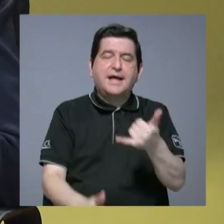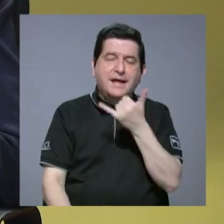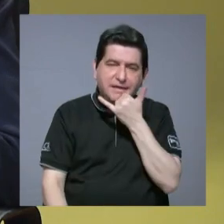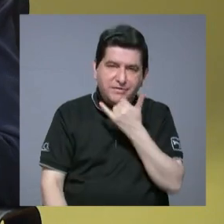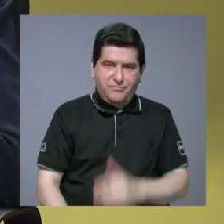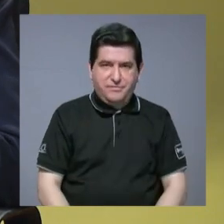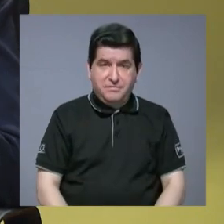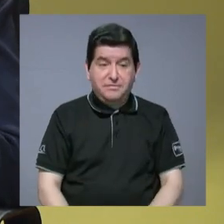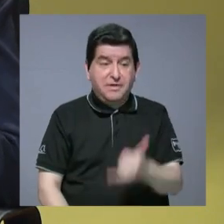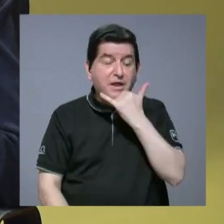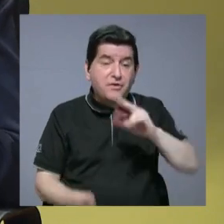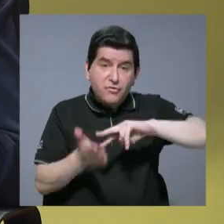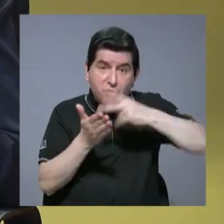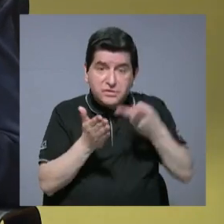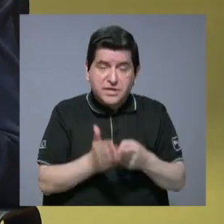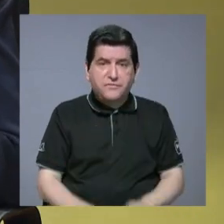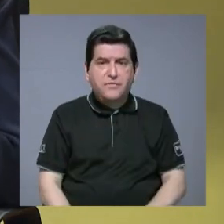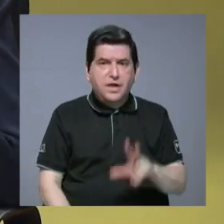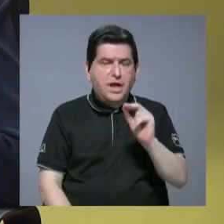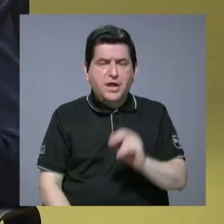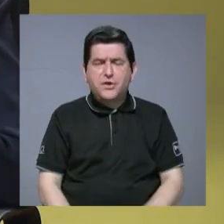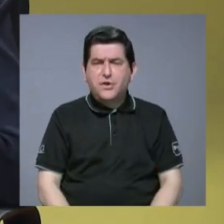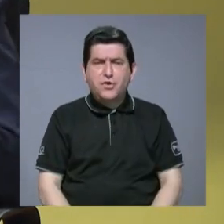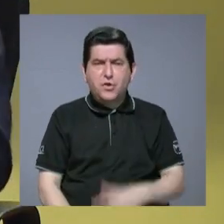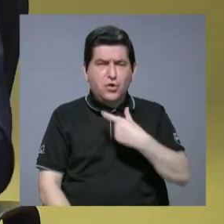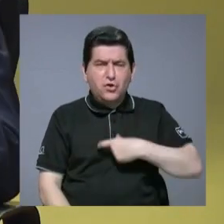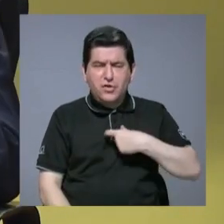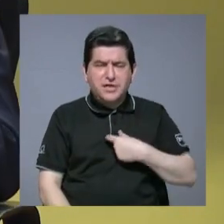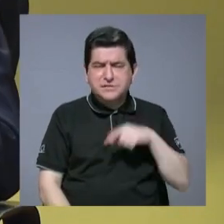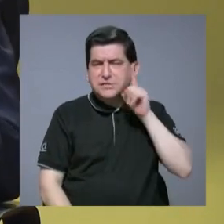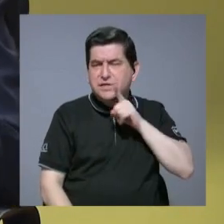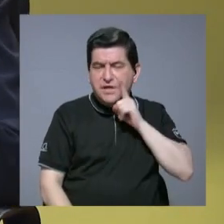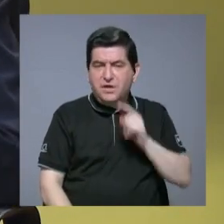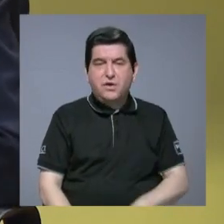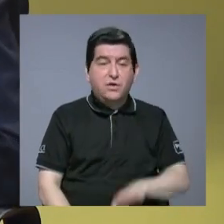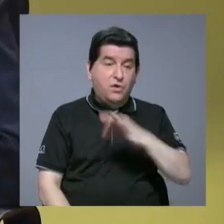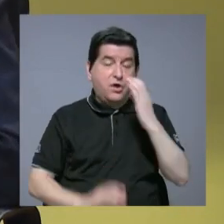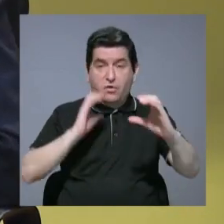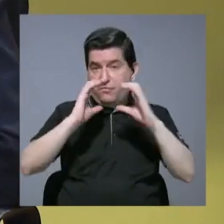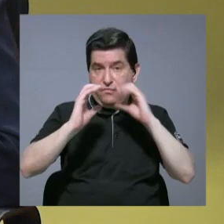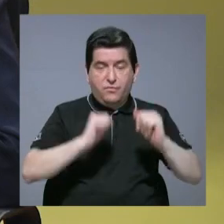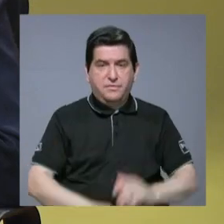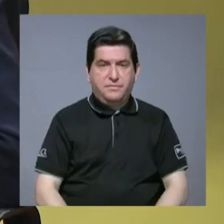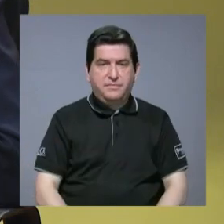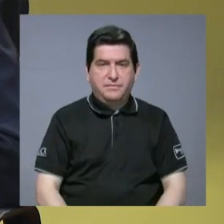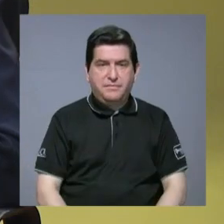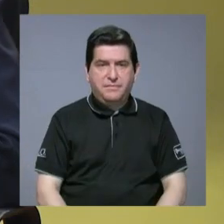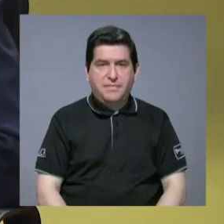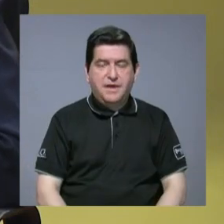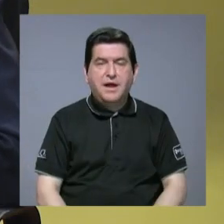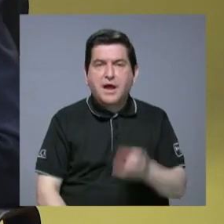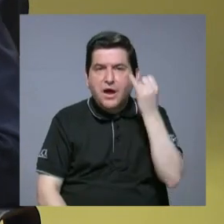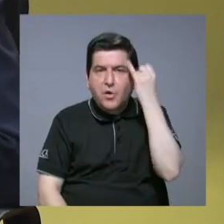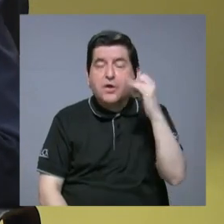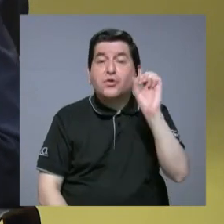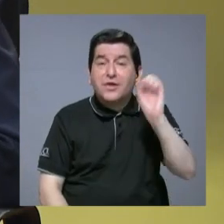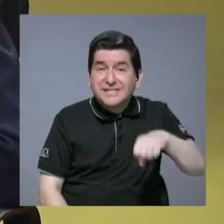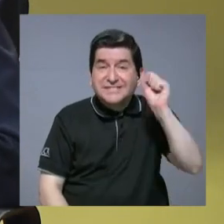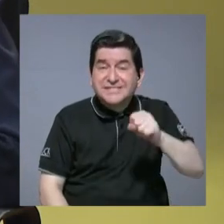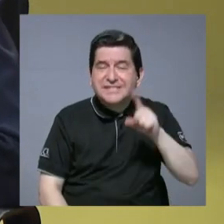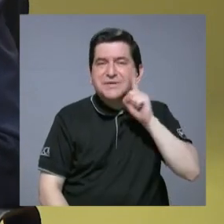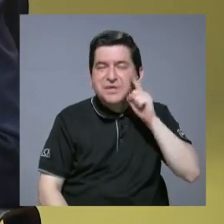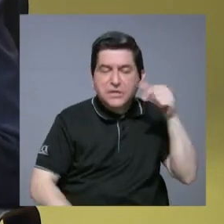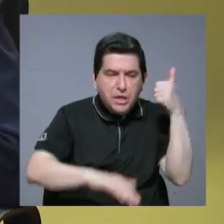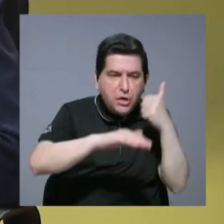La equivocación implica que no hay una intencionalidad de mentir, en el caso de los medios de comunicación. Cuando la intencionalidad es mentir,